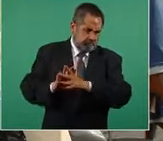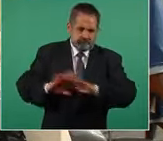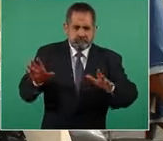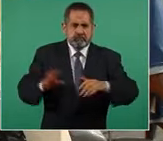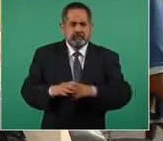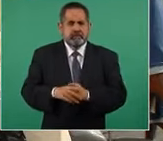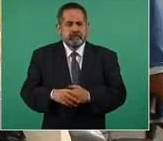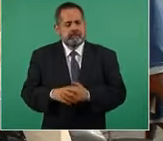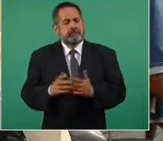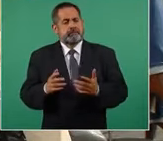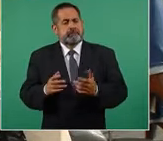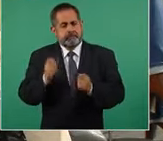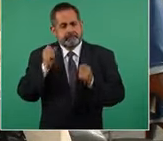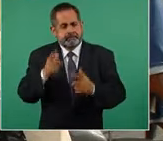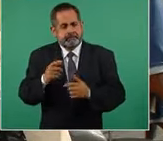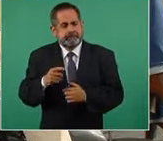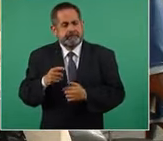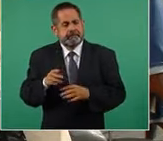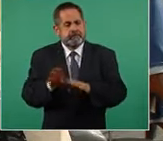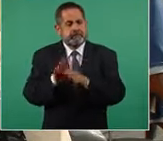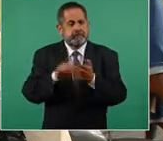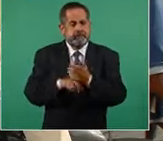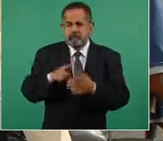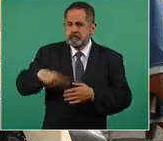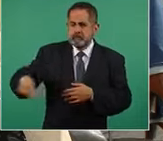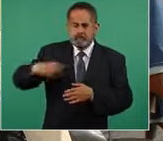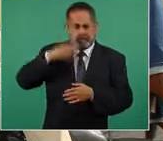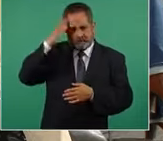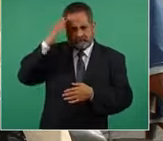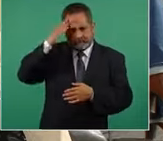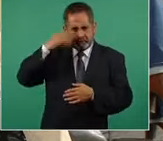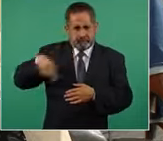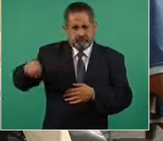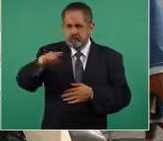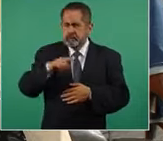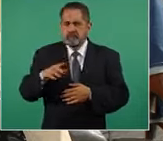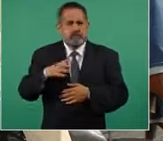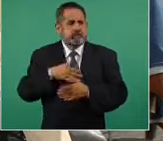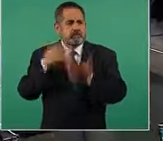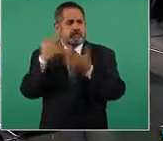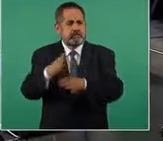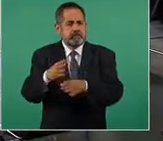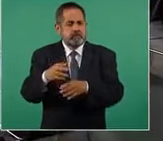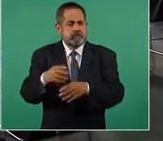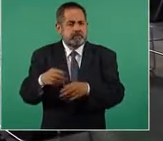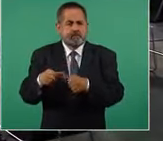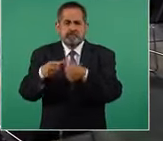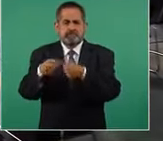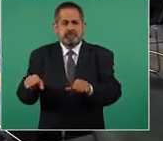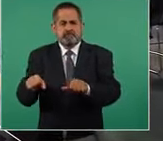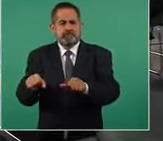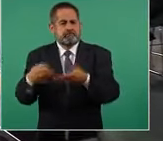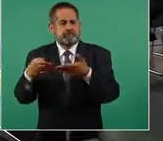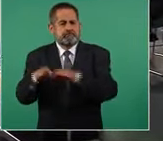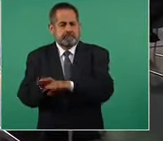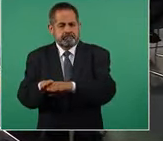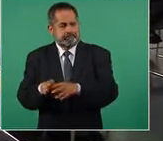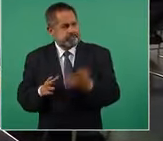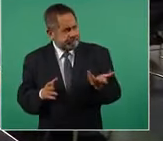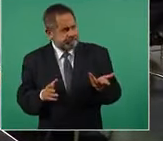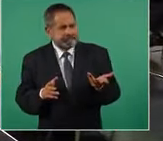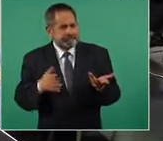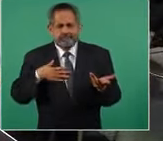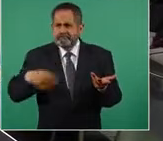Les llama la atención a los dirigentes que ya se les congelaron las cuentas donde los trabajadores